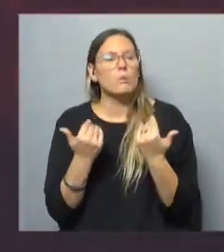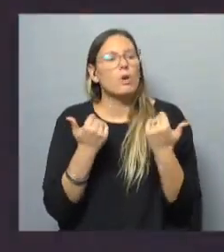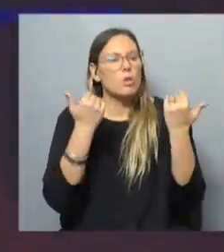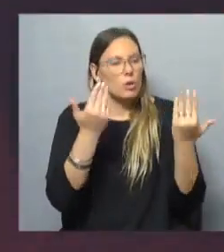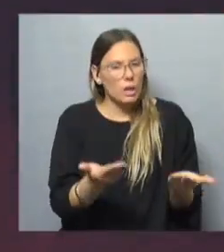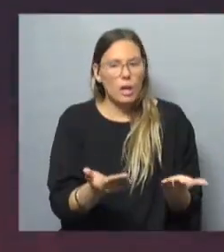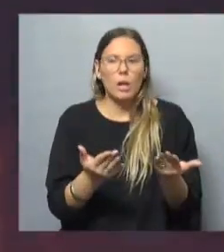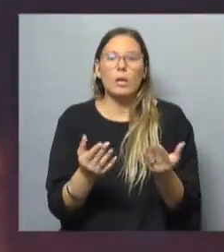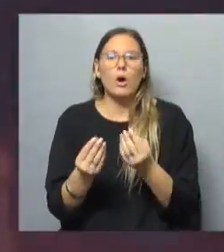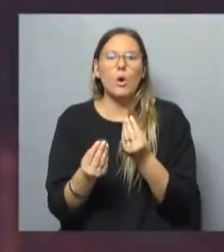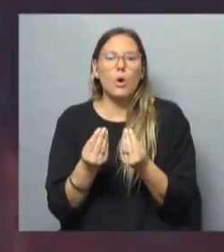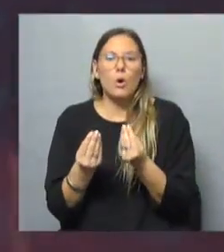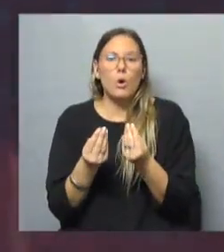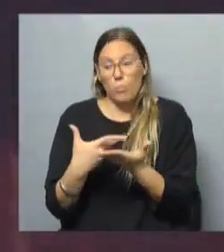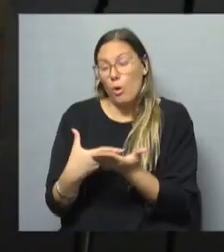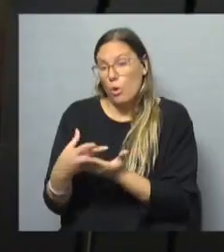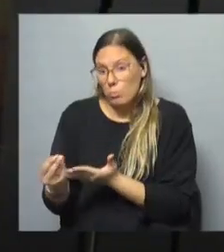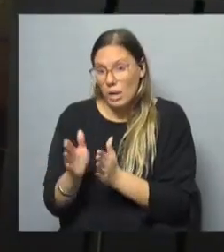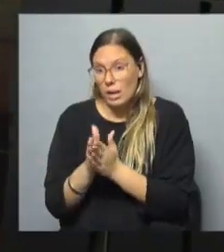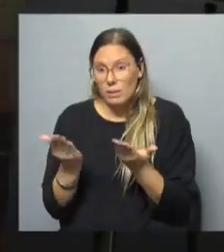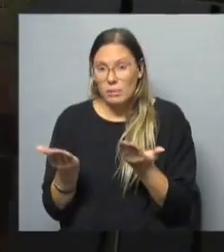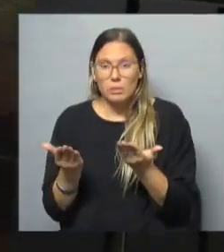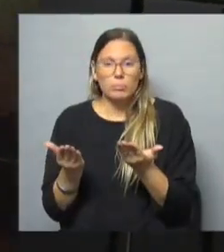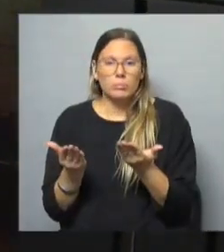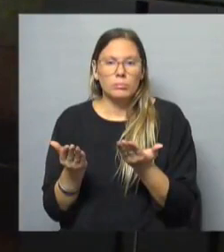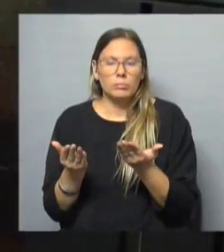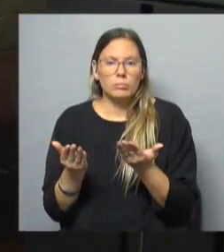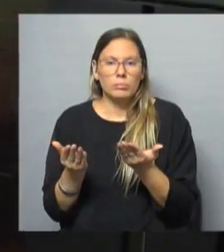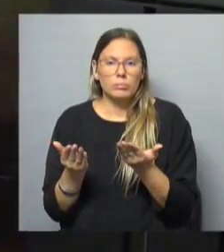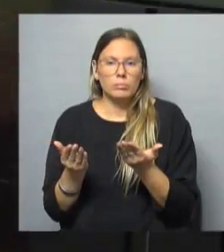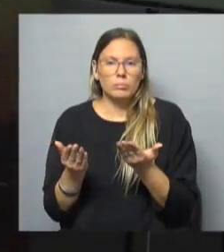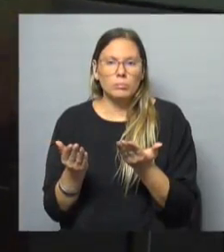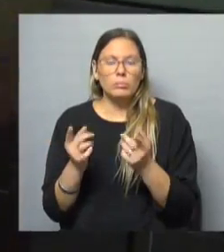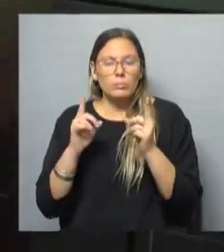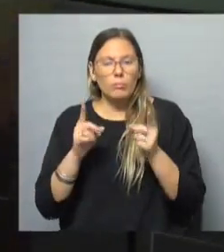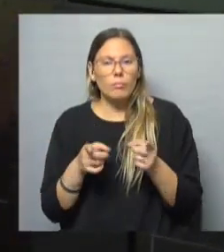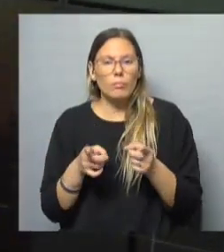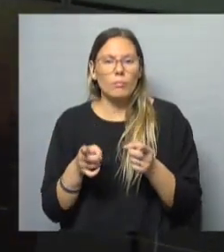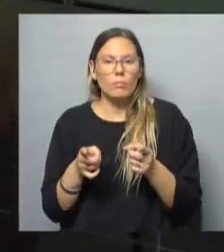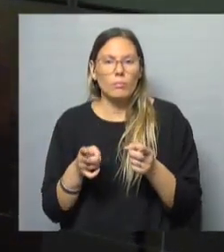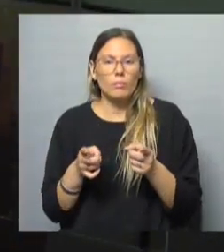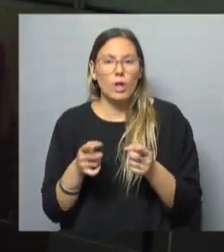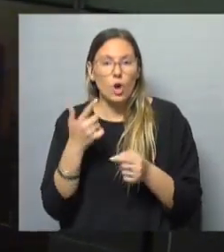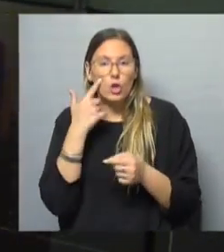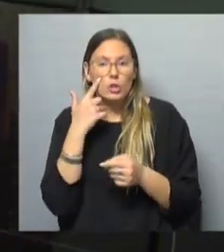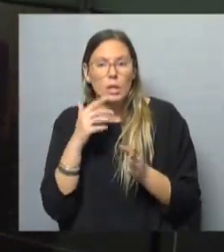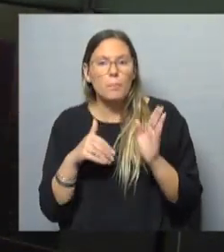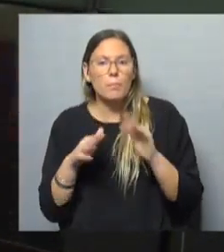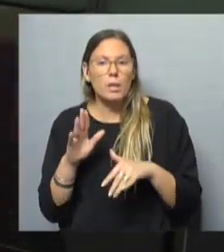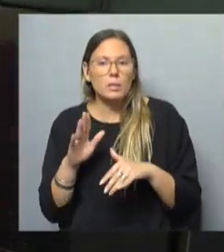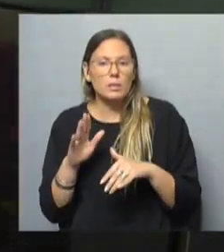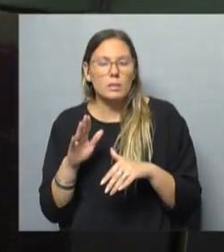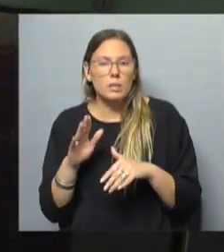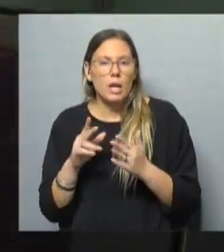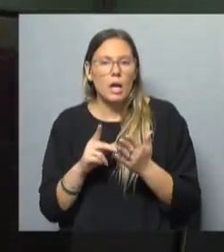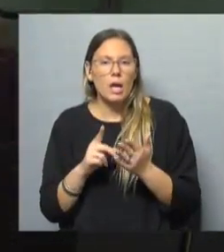los libros, o sea, cómo comprarlos. Y bueno, y también para poder conocer un poco más